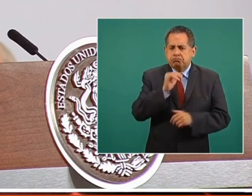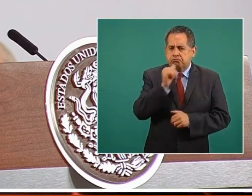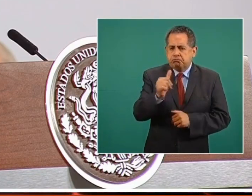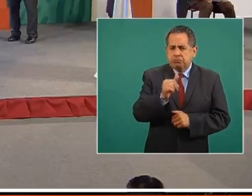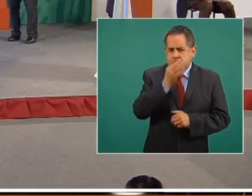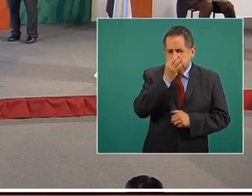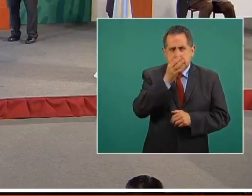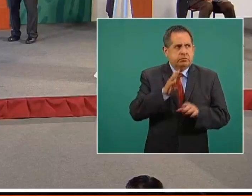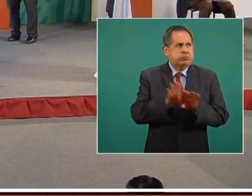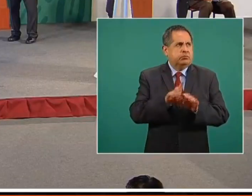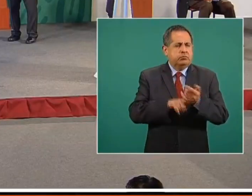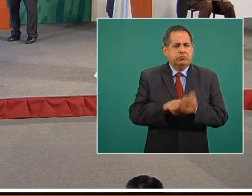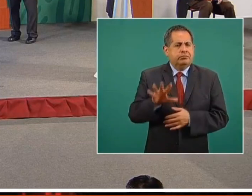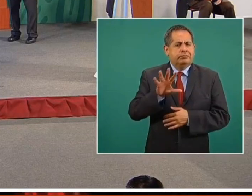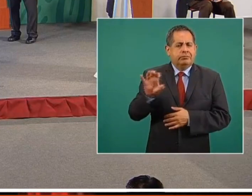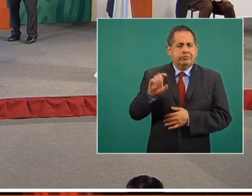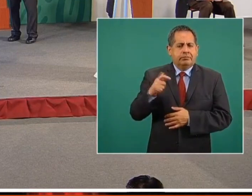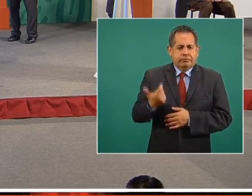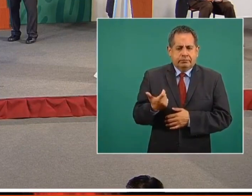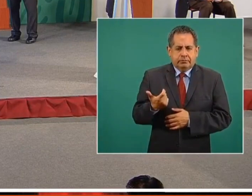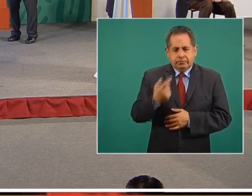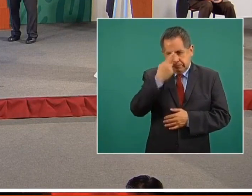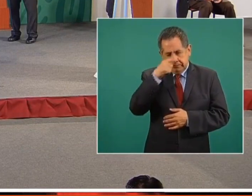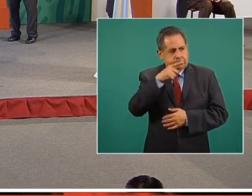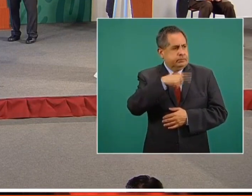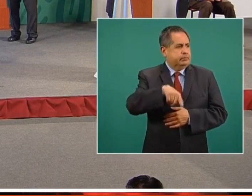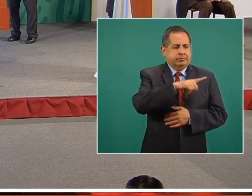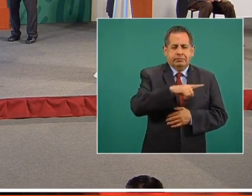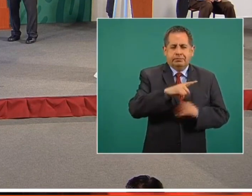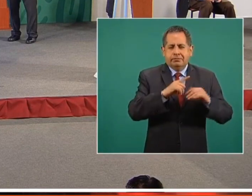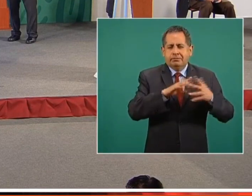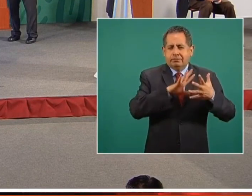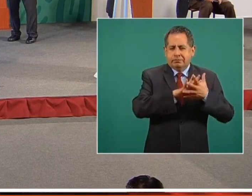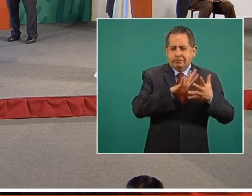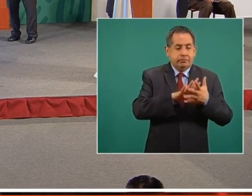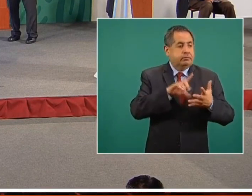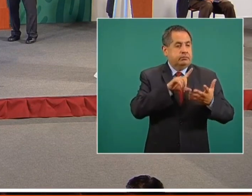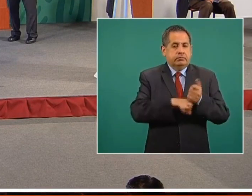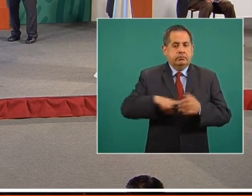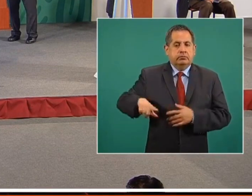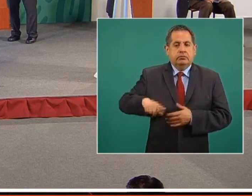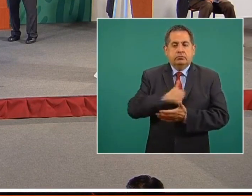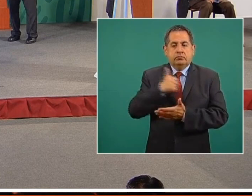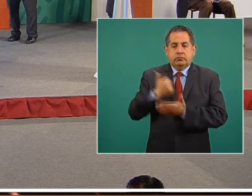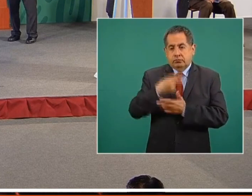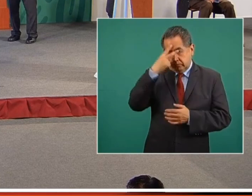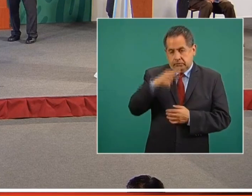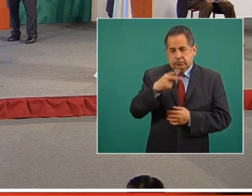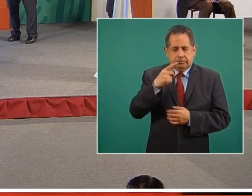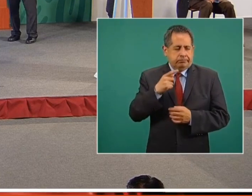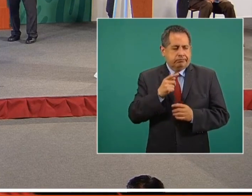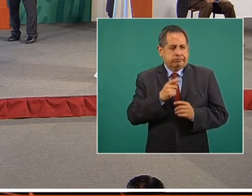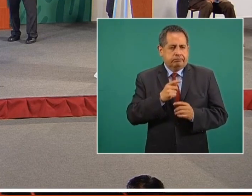de 500 pesos en los penales que maneja el gobierno de la Ciudad de México.